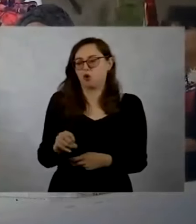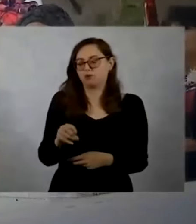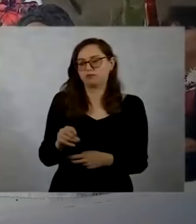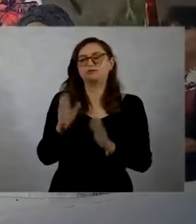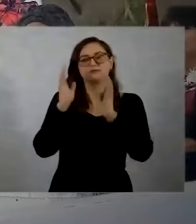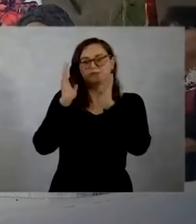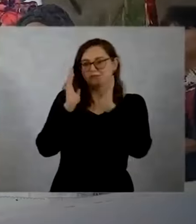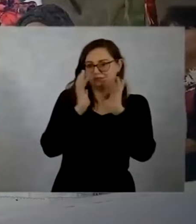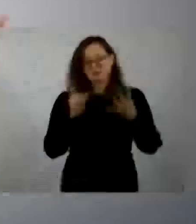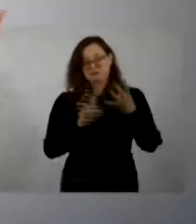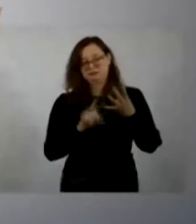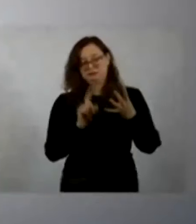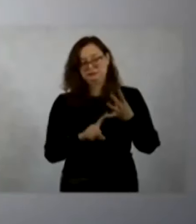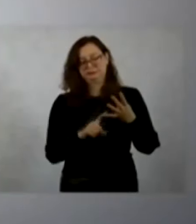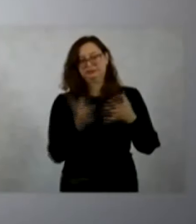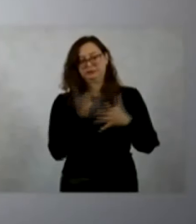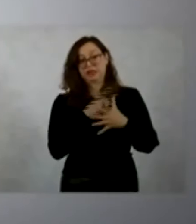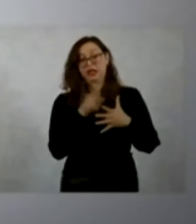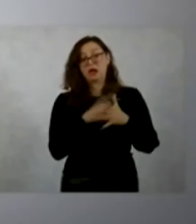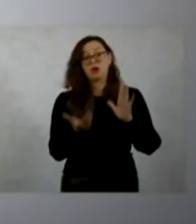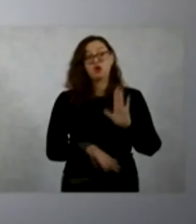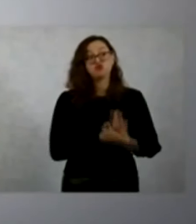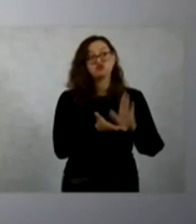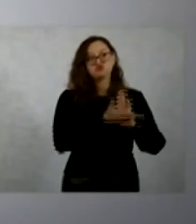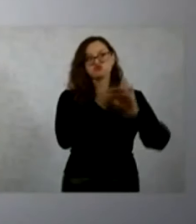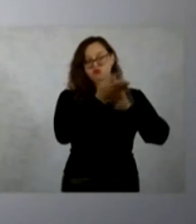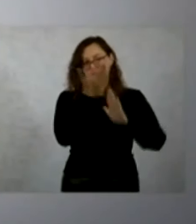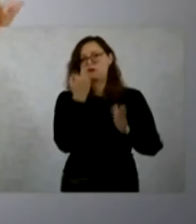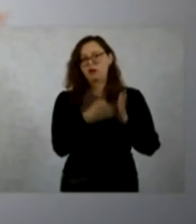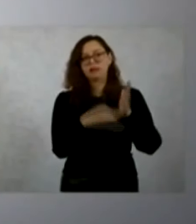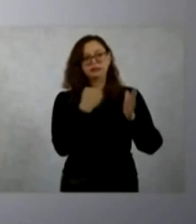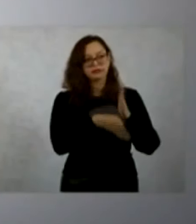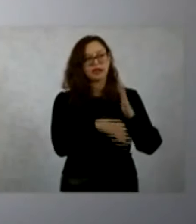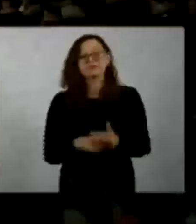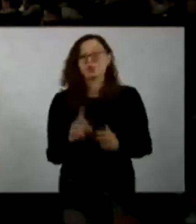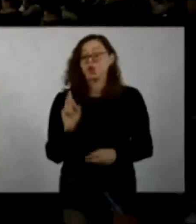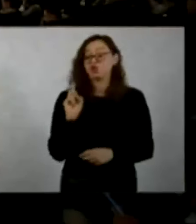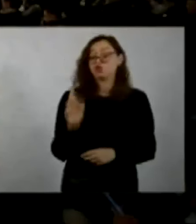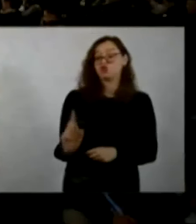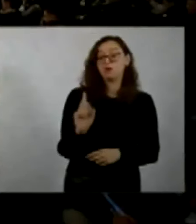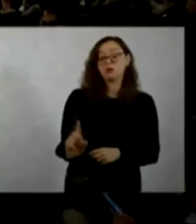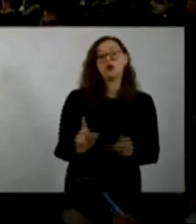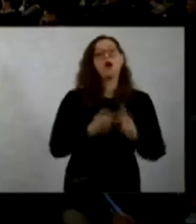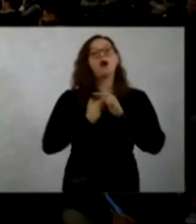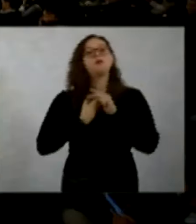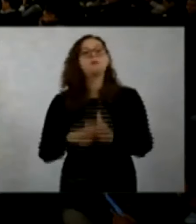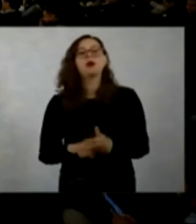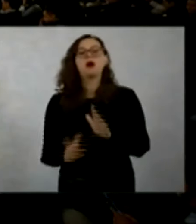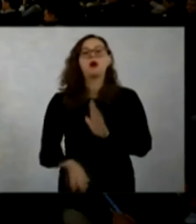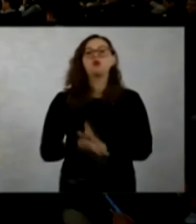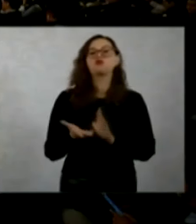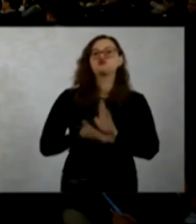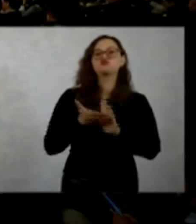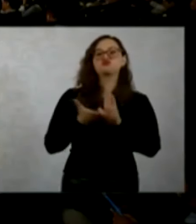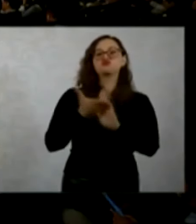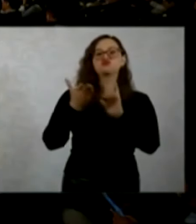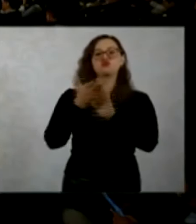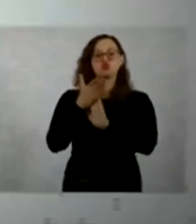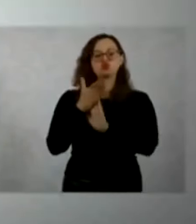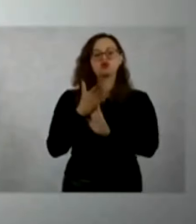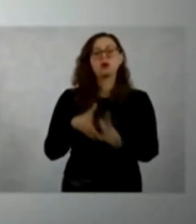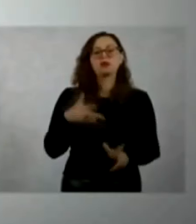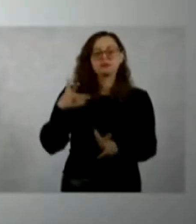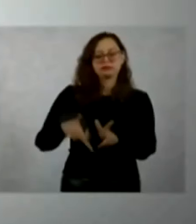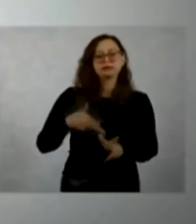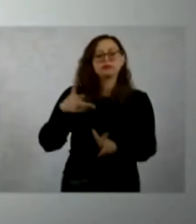la construcción de trenes de pasajeros en todo el país. Entre ellos, el de la México-Pachuca, uno de los proyectos